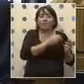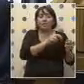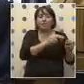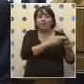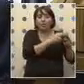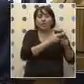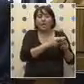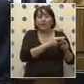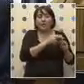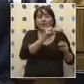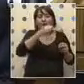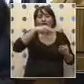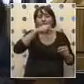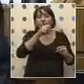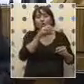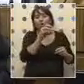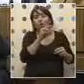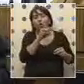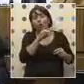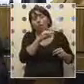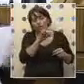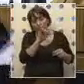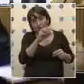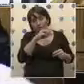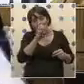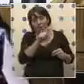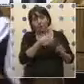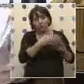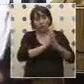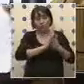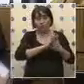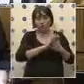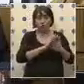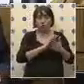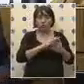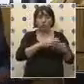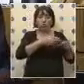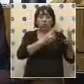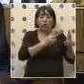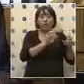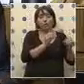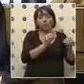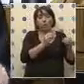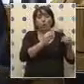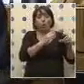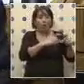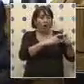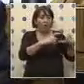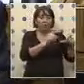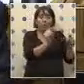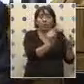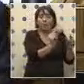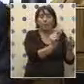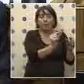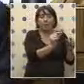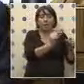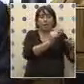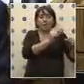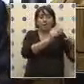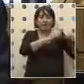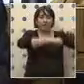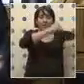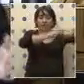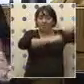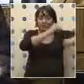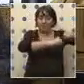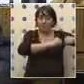Por lo cual, todos los afiliados son dueños o accionistas de una pequeña fracción de las mayores empresas del